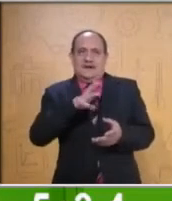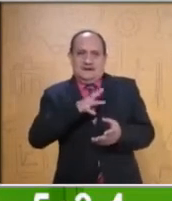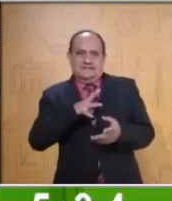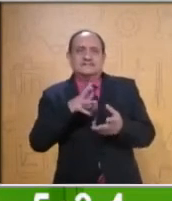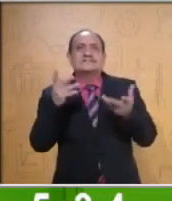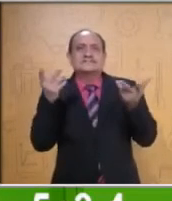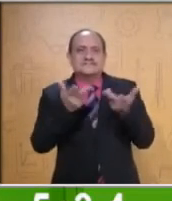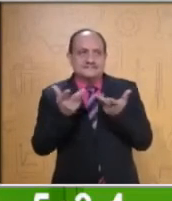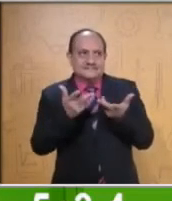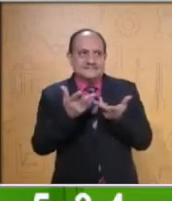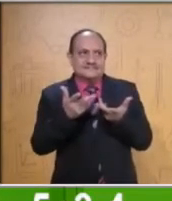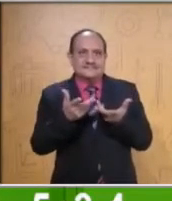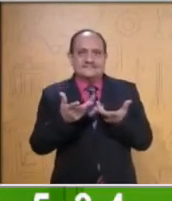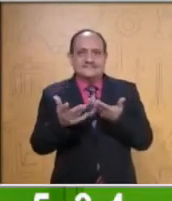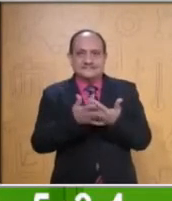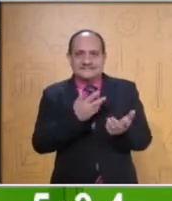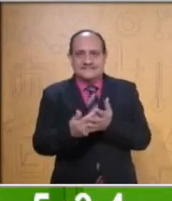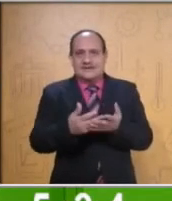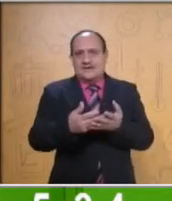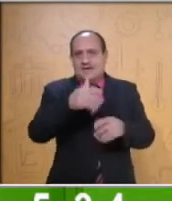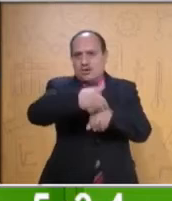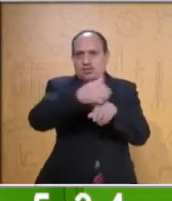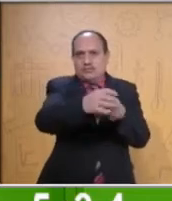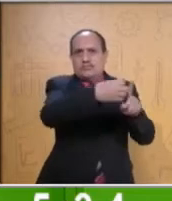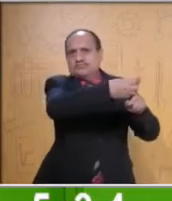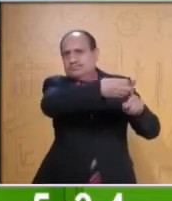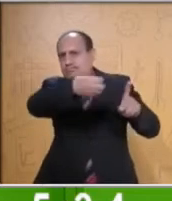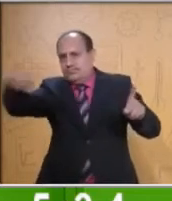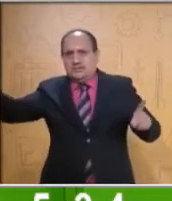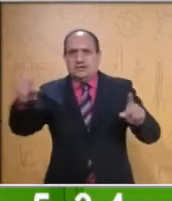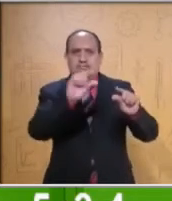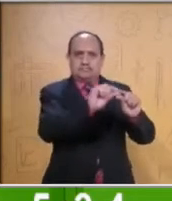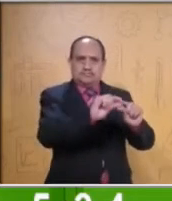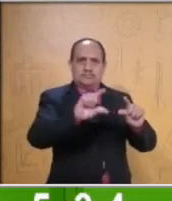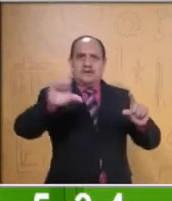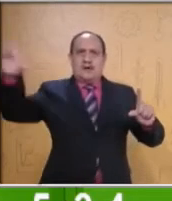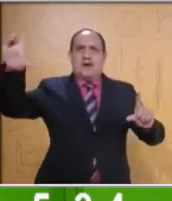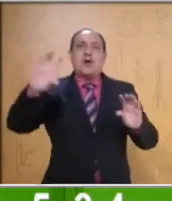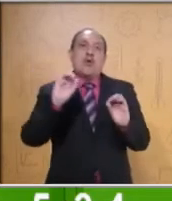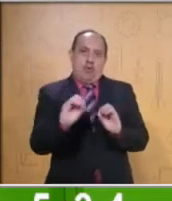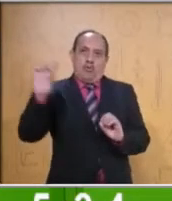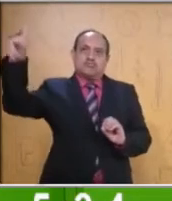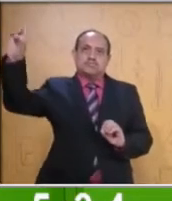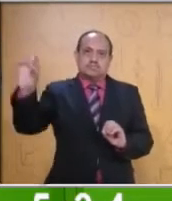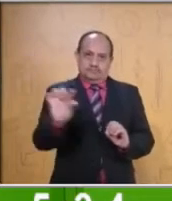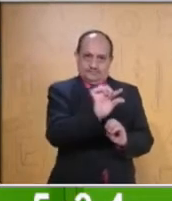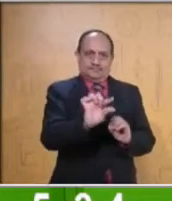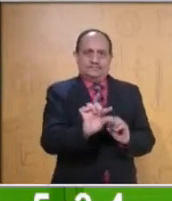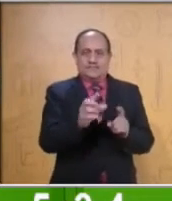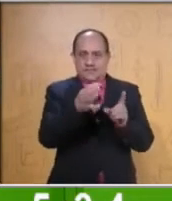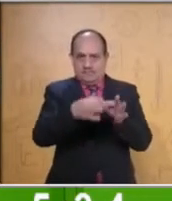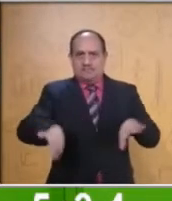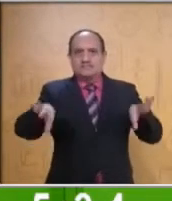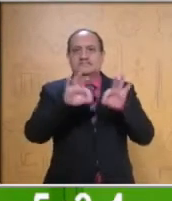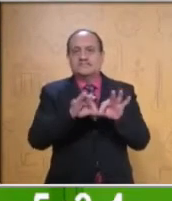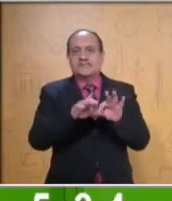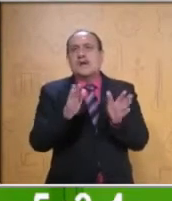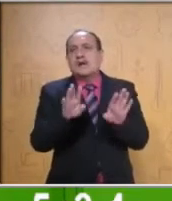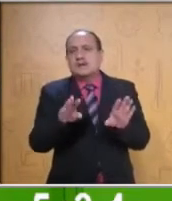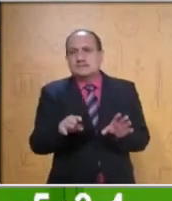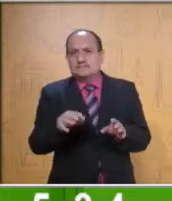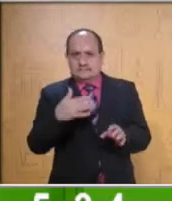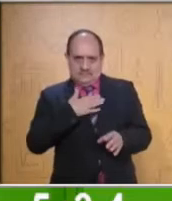hacer es ordenar los datos en forma creciente o decreciente. Eso es lo más importante, es lo que yo voy